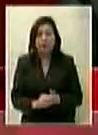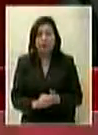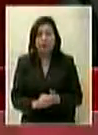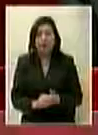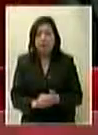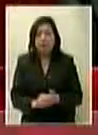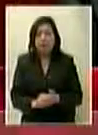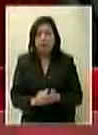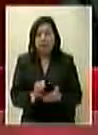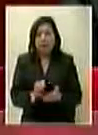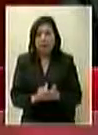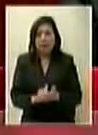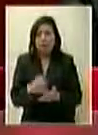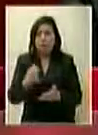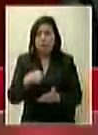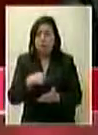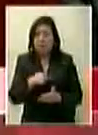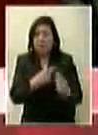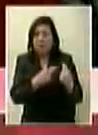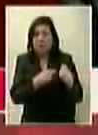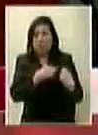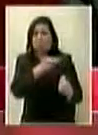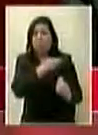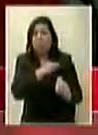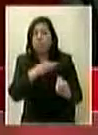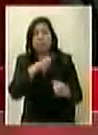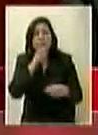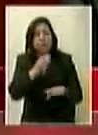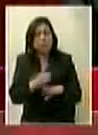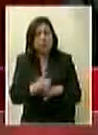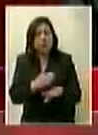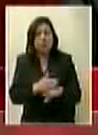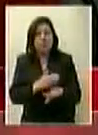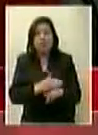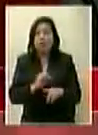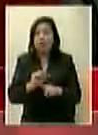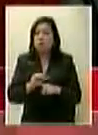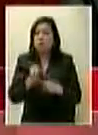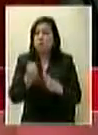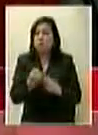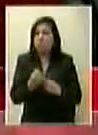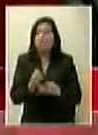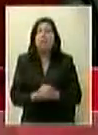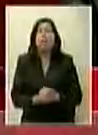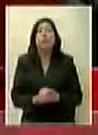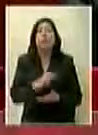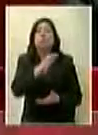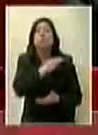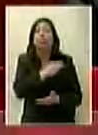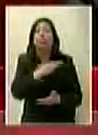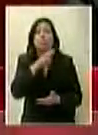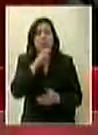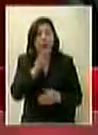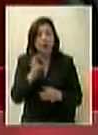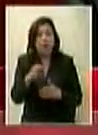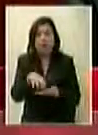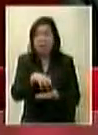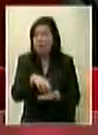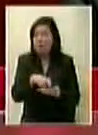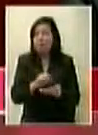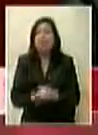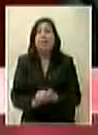que en nuestra cartera del Ministerio de la Mujer y Desarrollo Social y en breve Ministerio de la Mujer y la